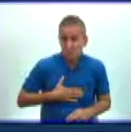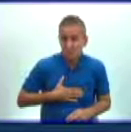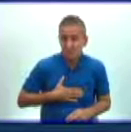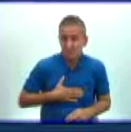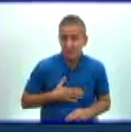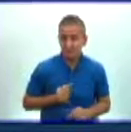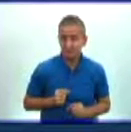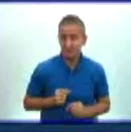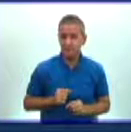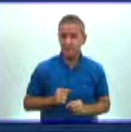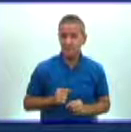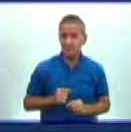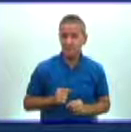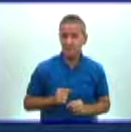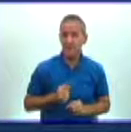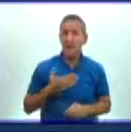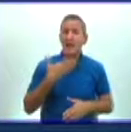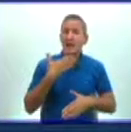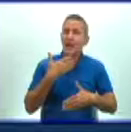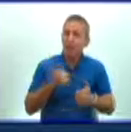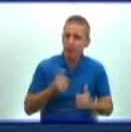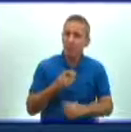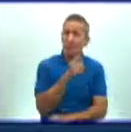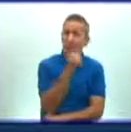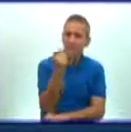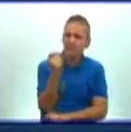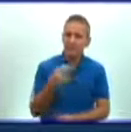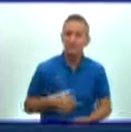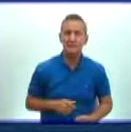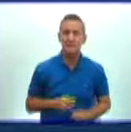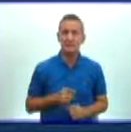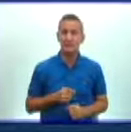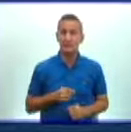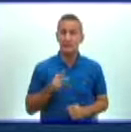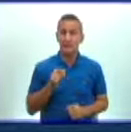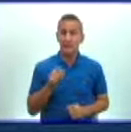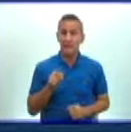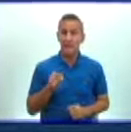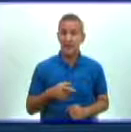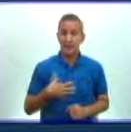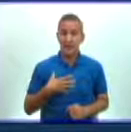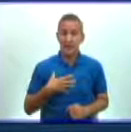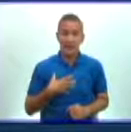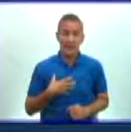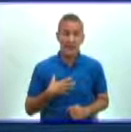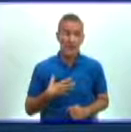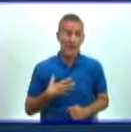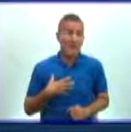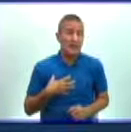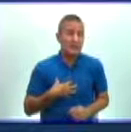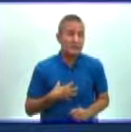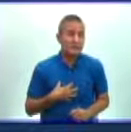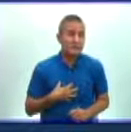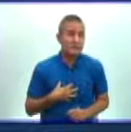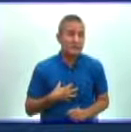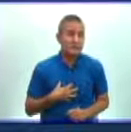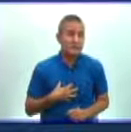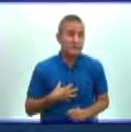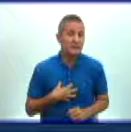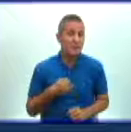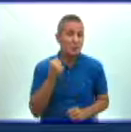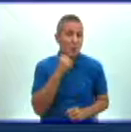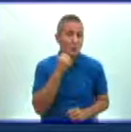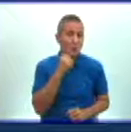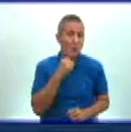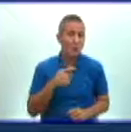El buen maestro. Fíjense, él tiene como premisa enseñar mediante su ejemplo.